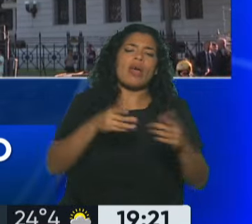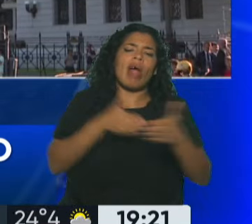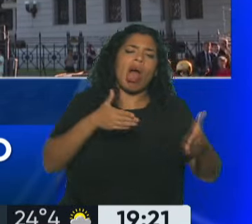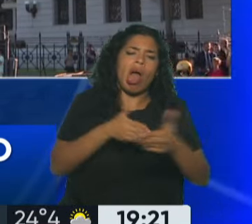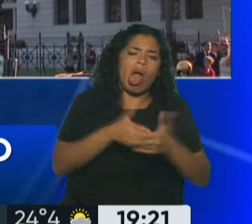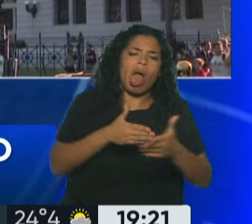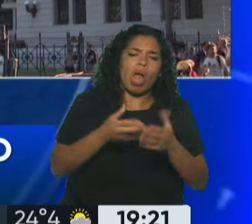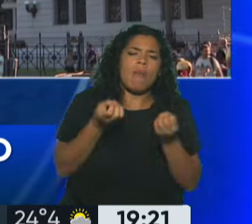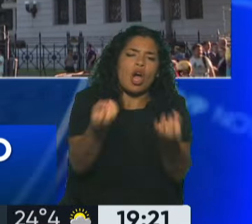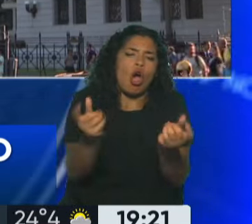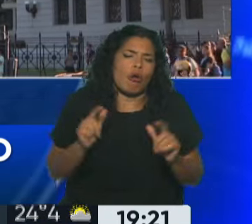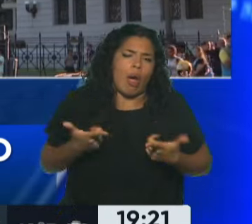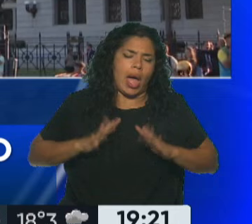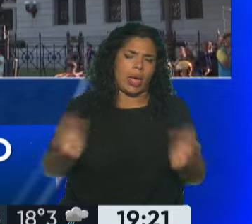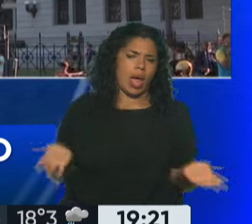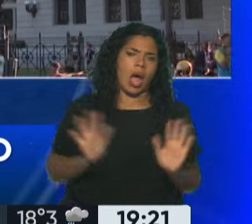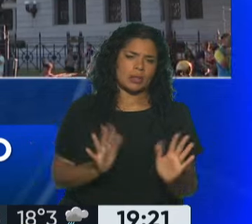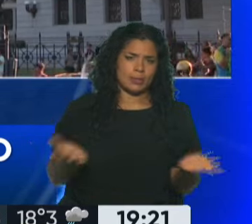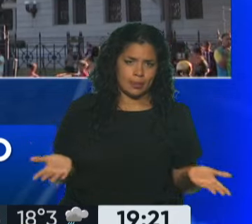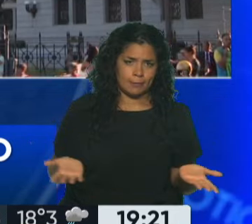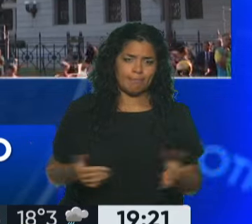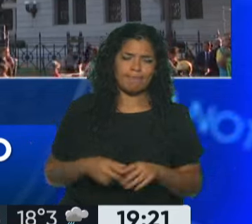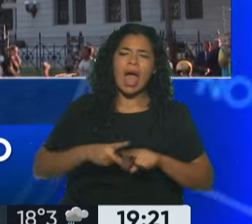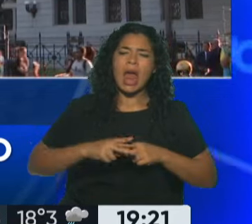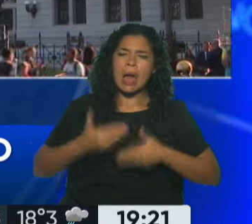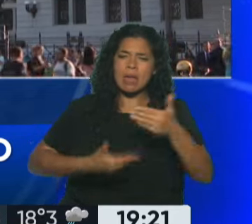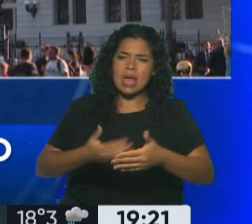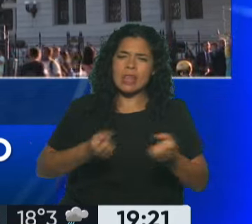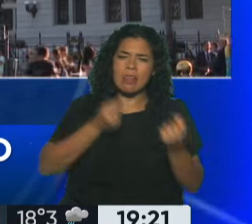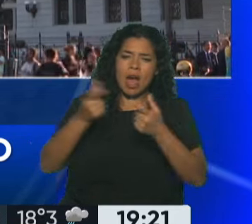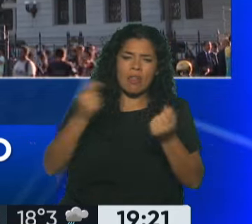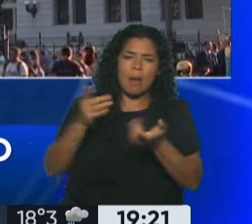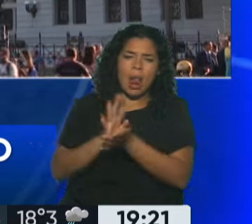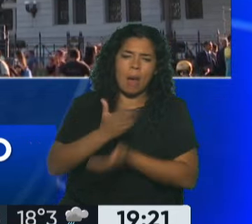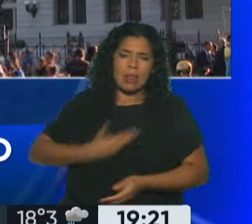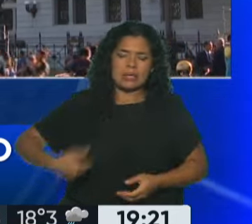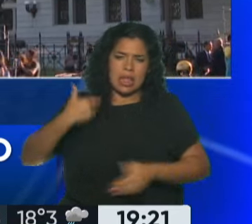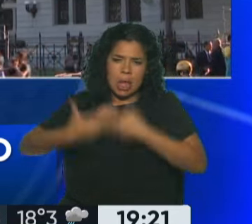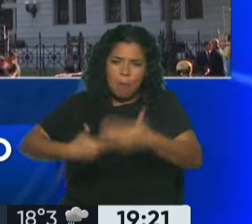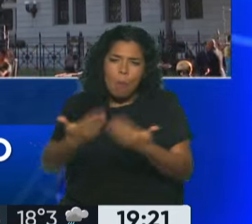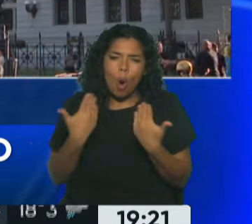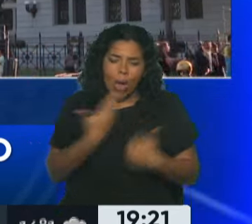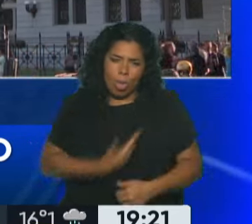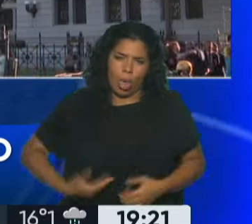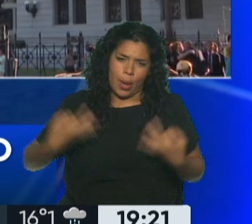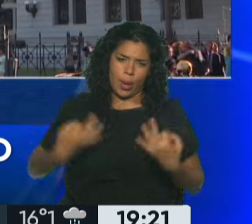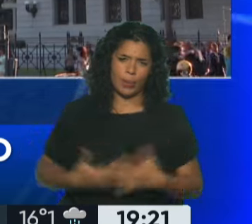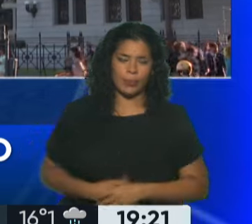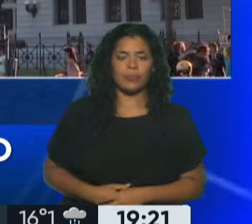con el 56% la oportunidad de tener las herramientas para poder gobernar. Usted se reunió con el presidente, ¿cuál cree que puede ser la sorpresa